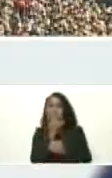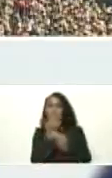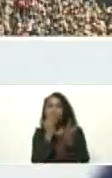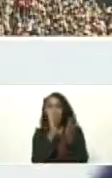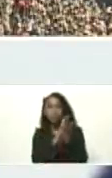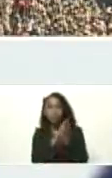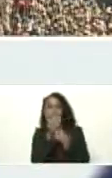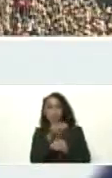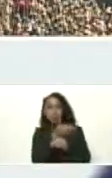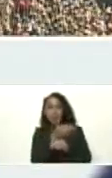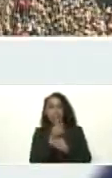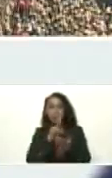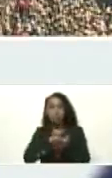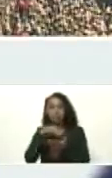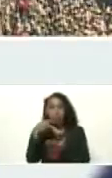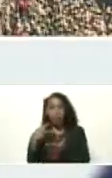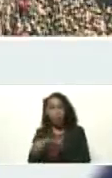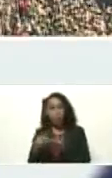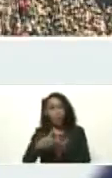Antes se me cayó la cédula.